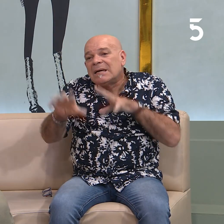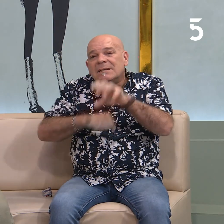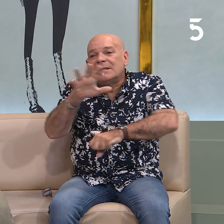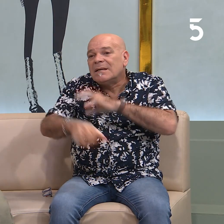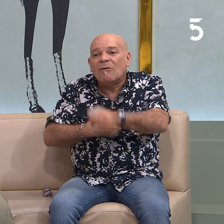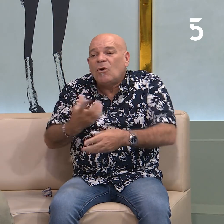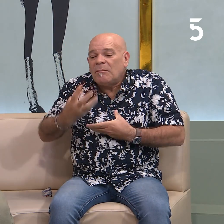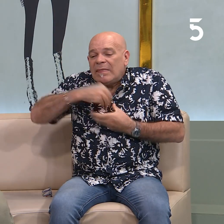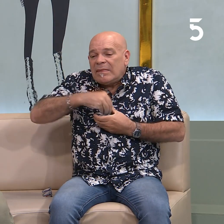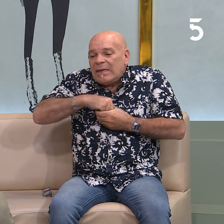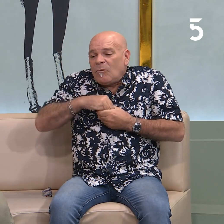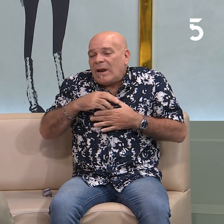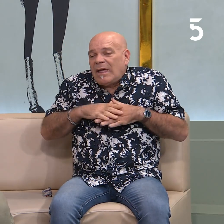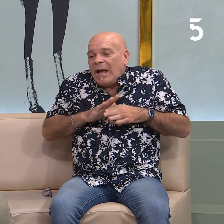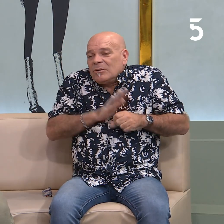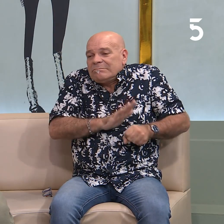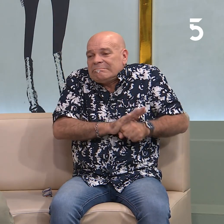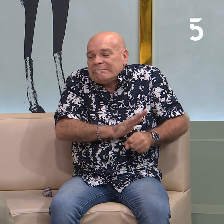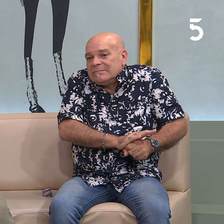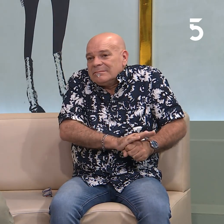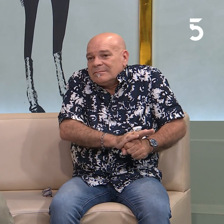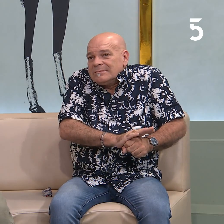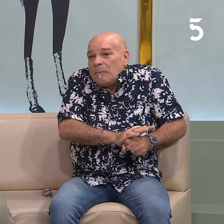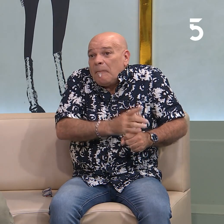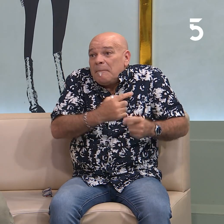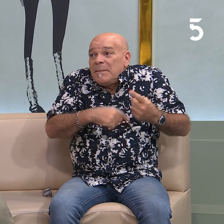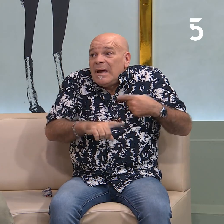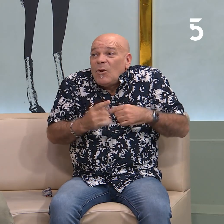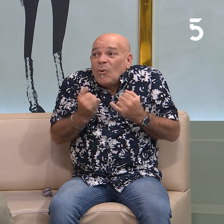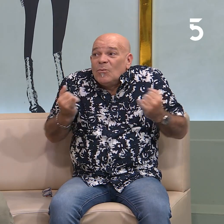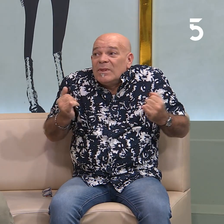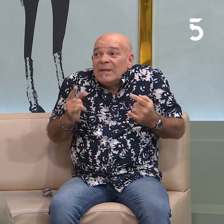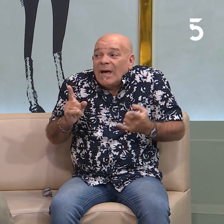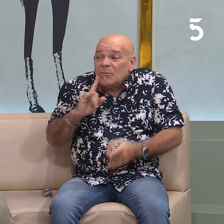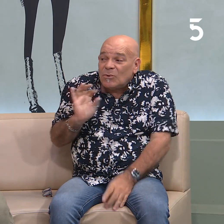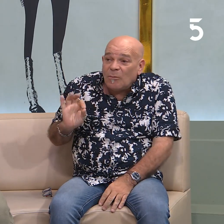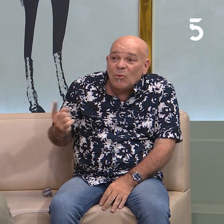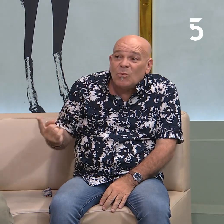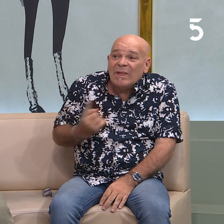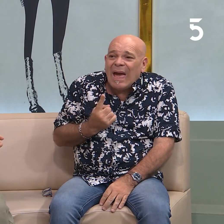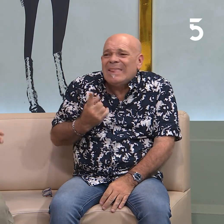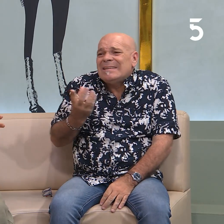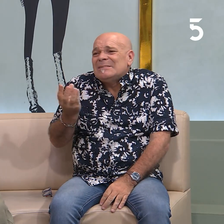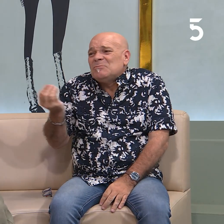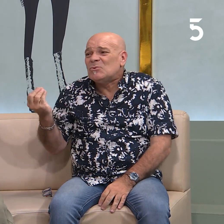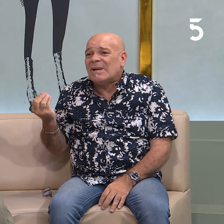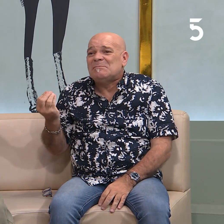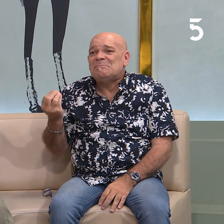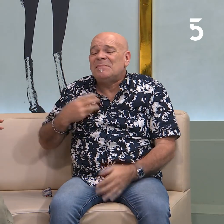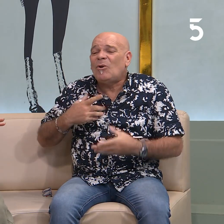era llegar, porque lo sentía, ser actor. Y un día lo traté